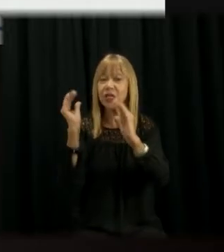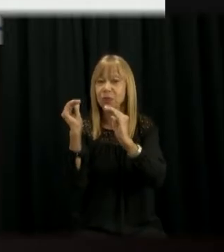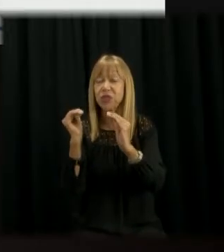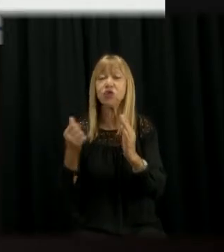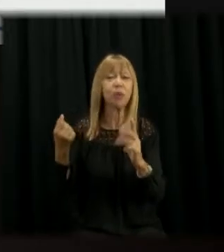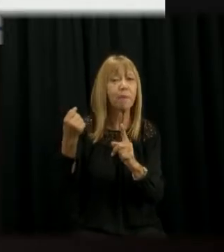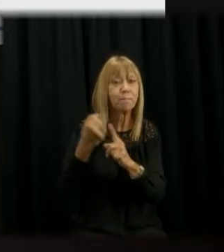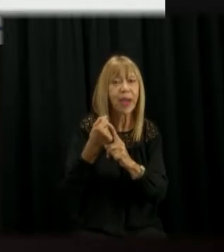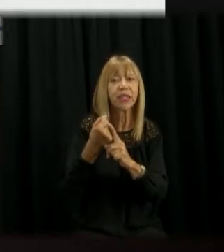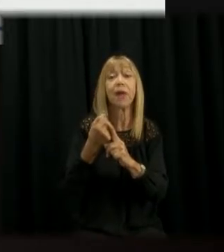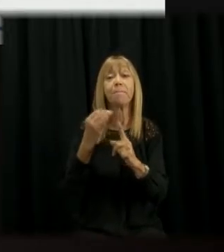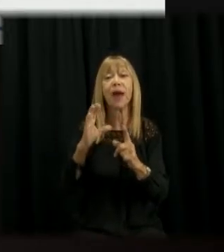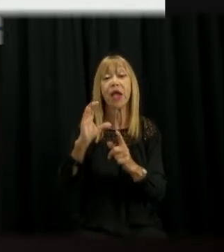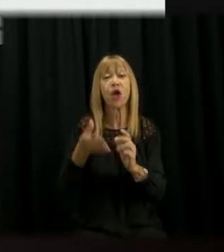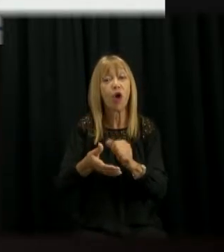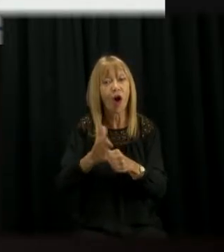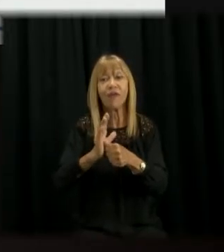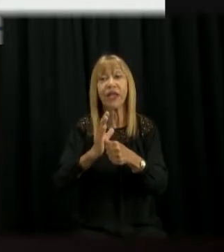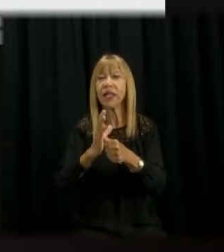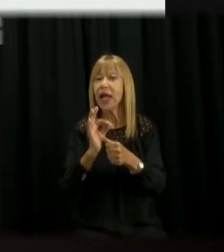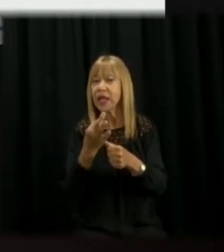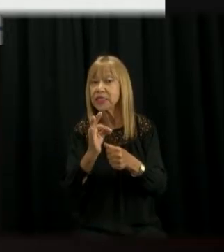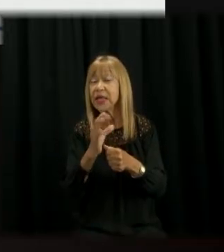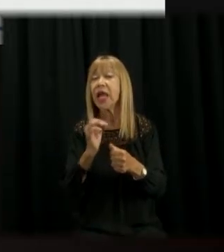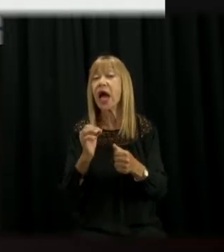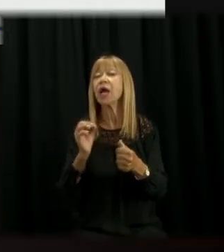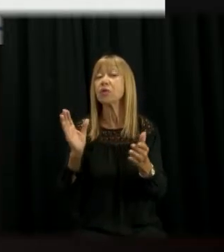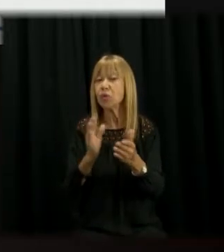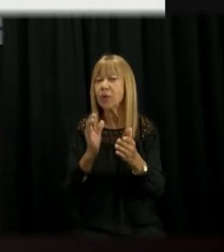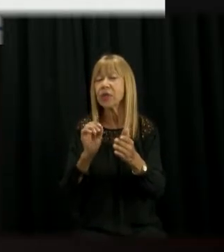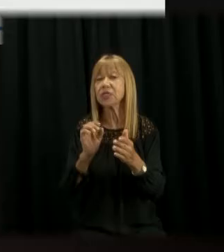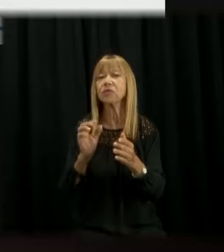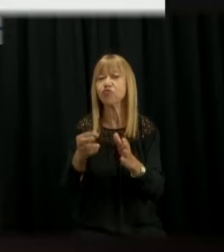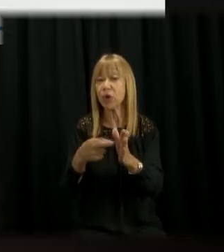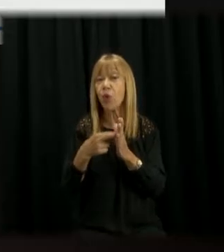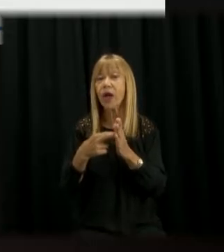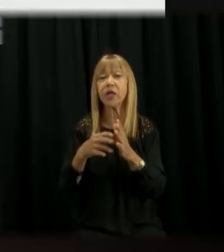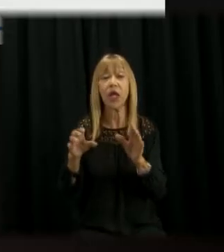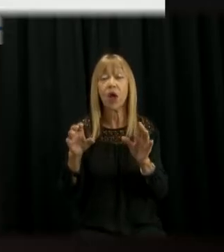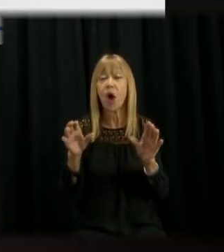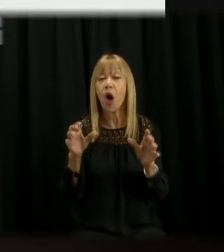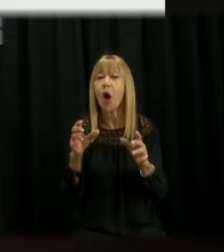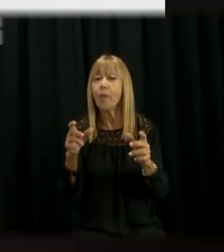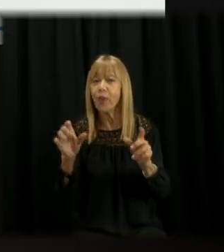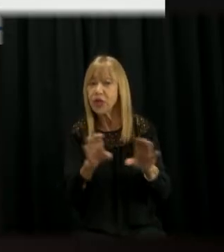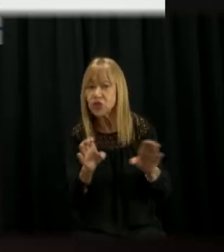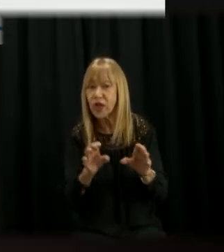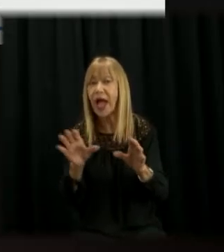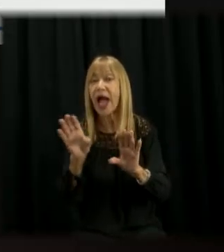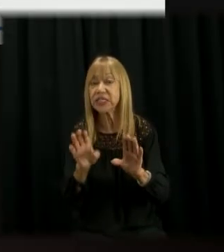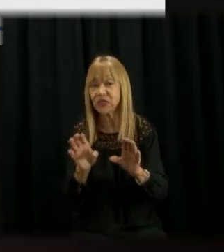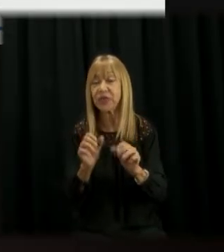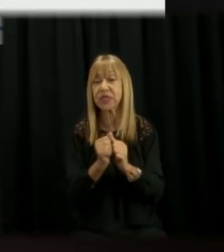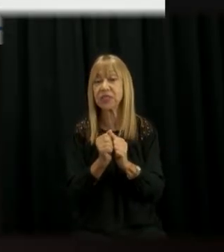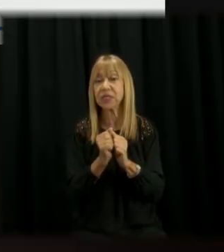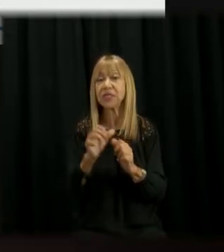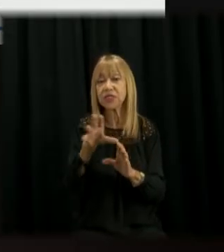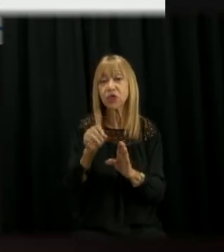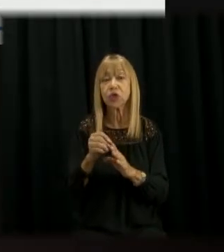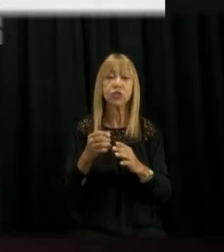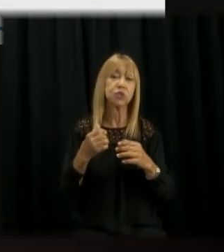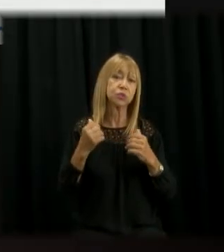se espera que sean impactados por COVID-19 y, por supuesto, se requerirán en actividad